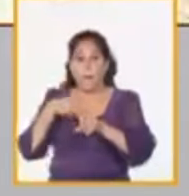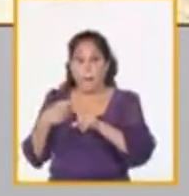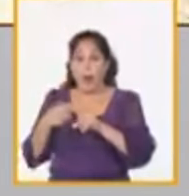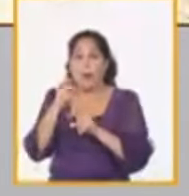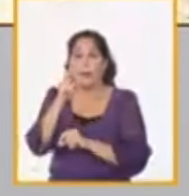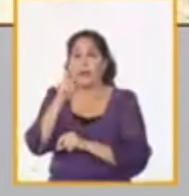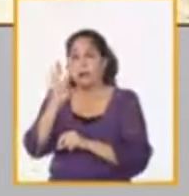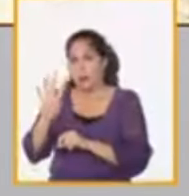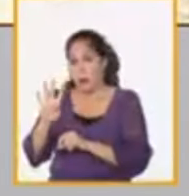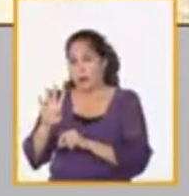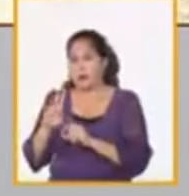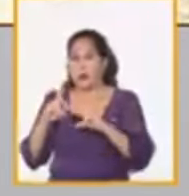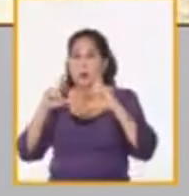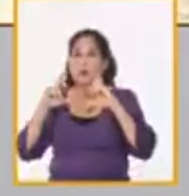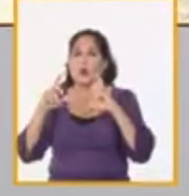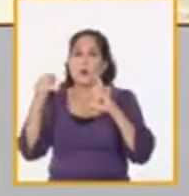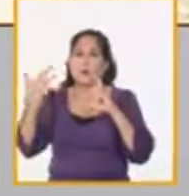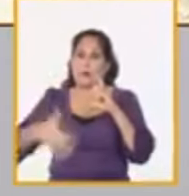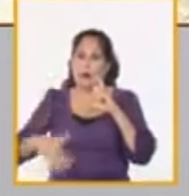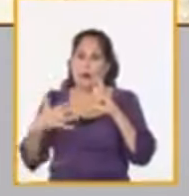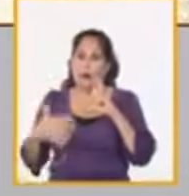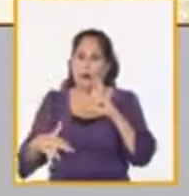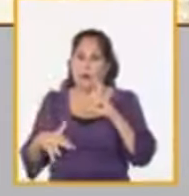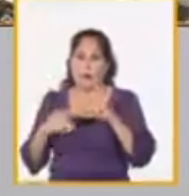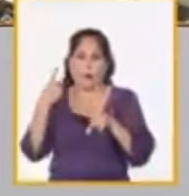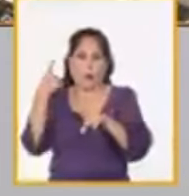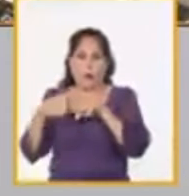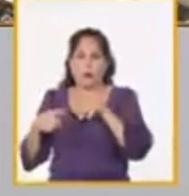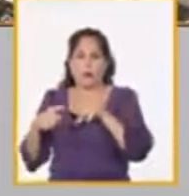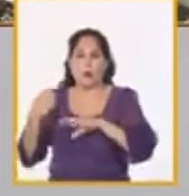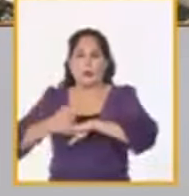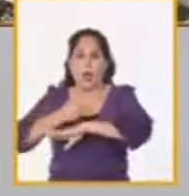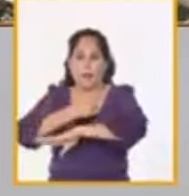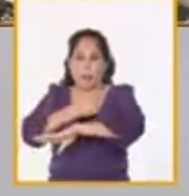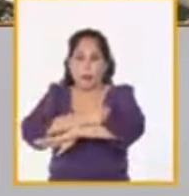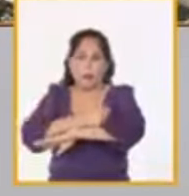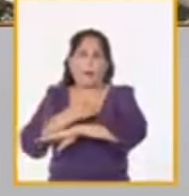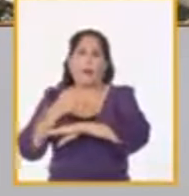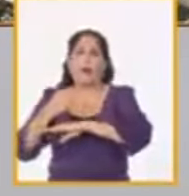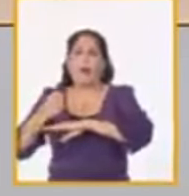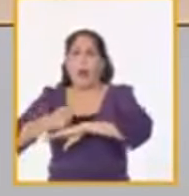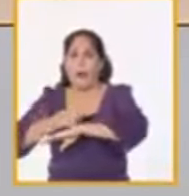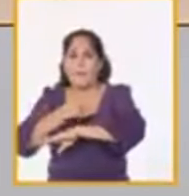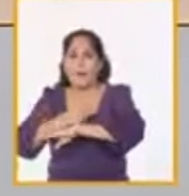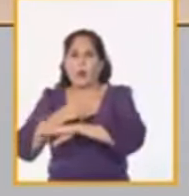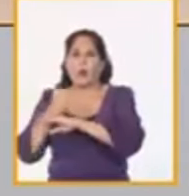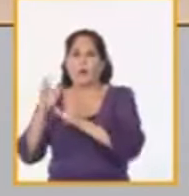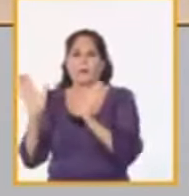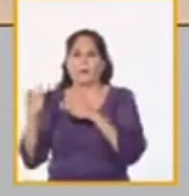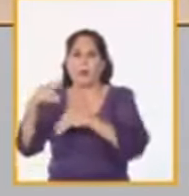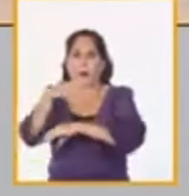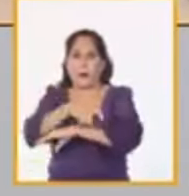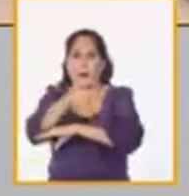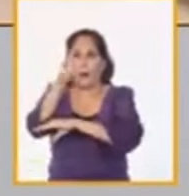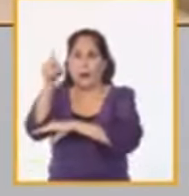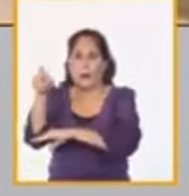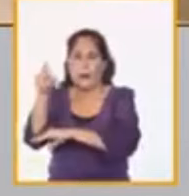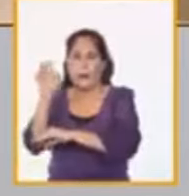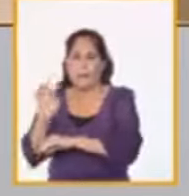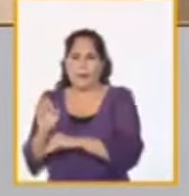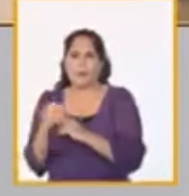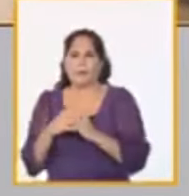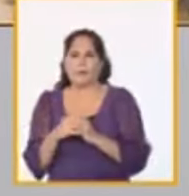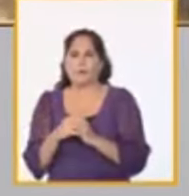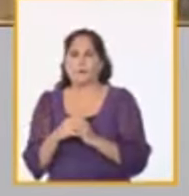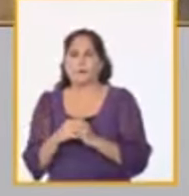precio de la tubería, ha crecido el precio de la transportación, contenedores, fletes, ha crecido el precio